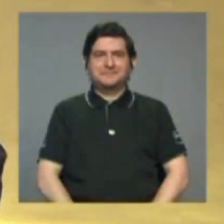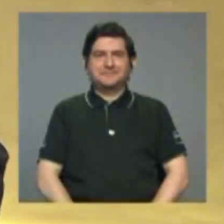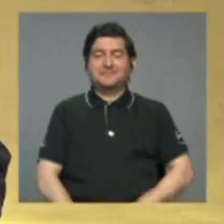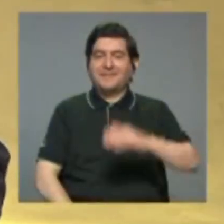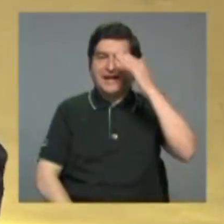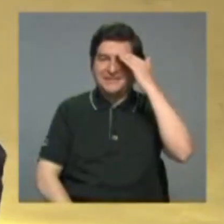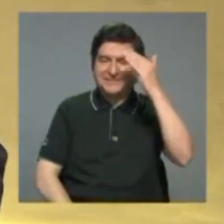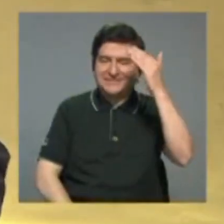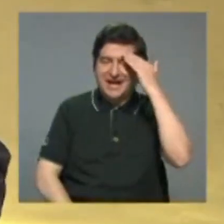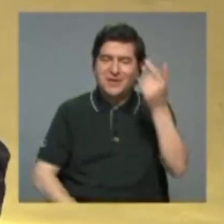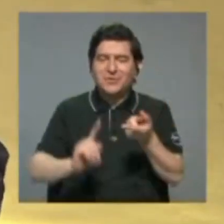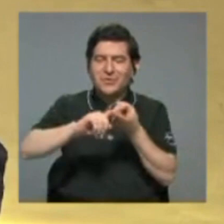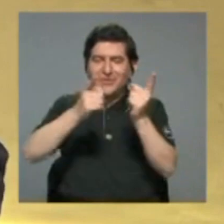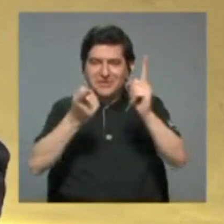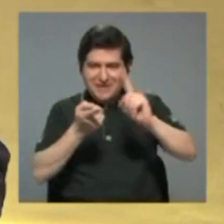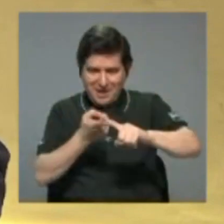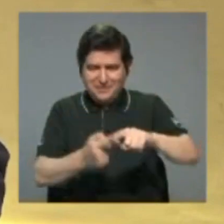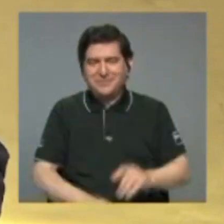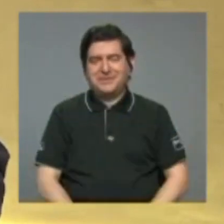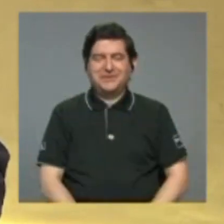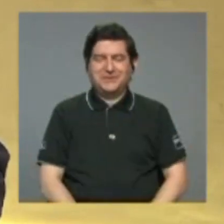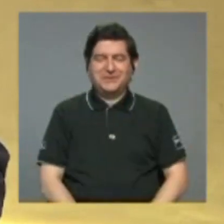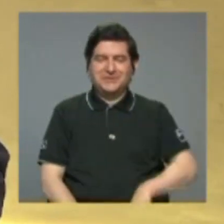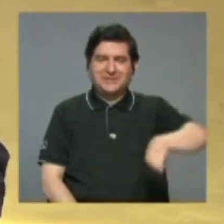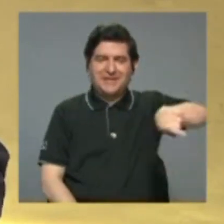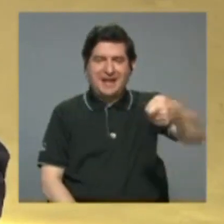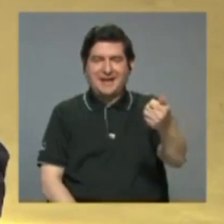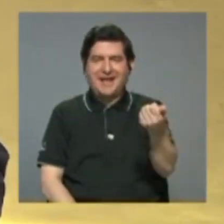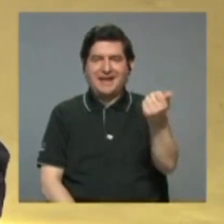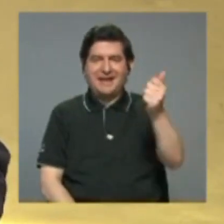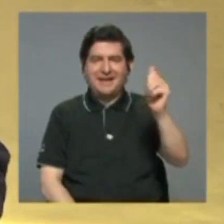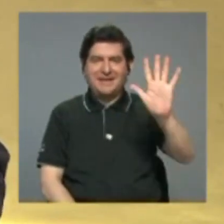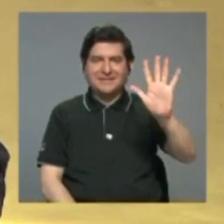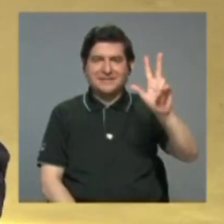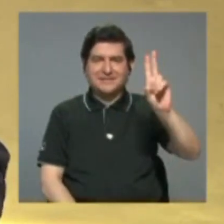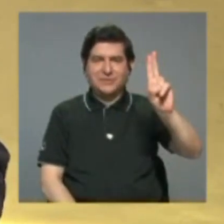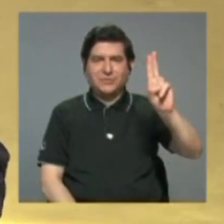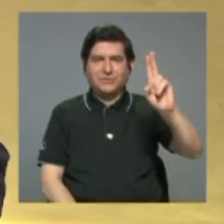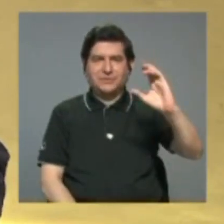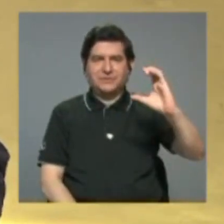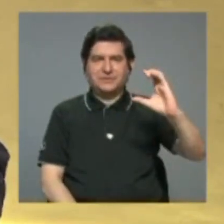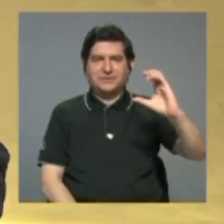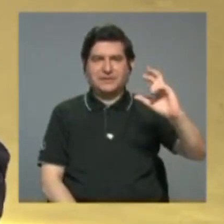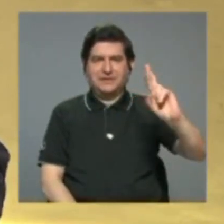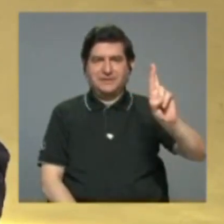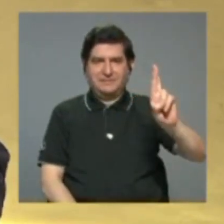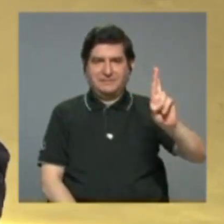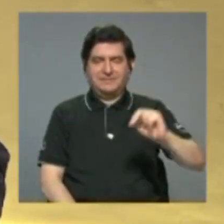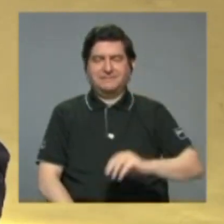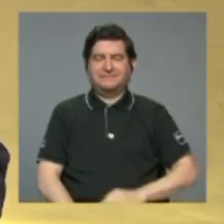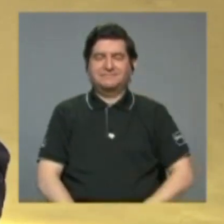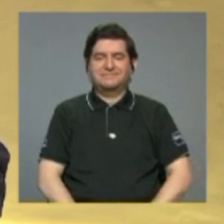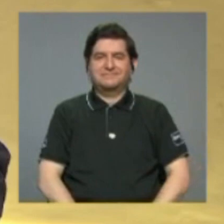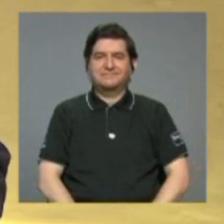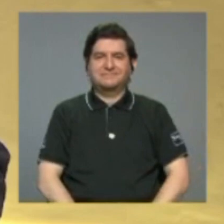Los saludamos, amigas y amigos de 15 UCR, en